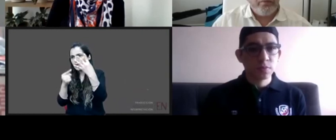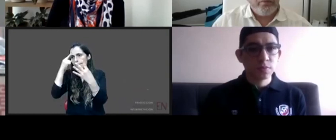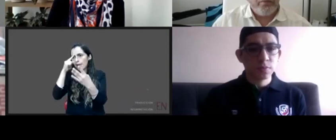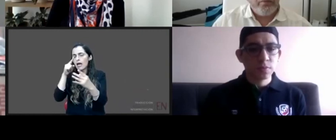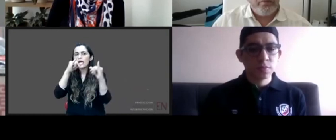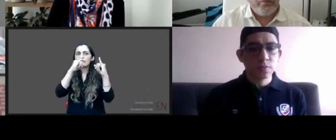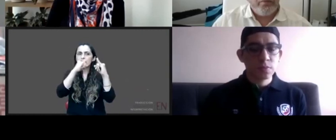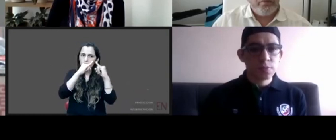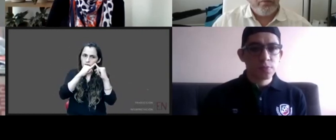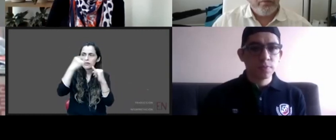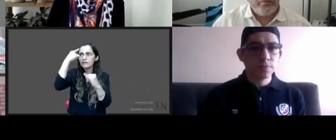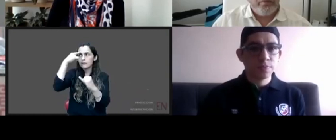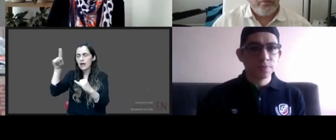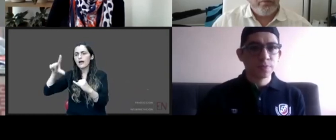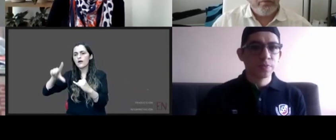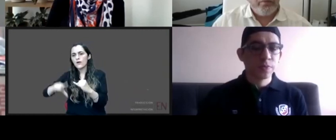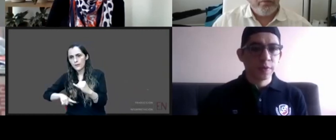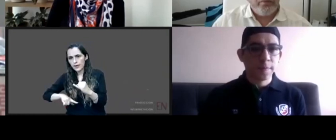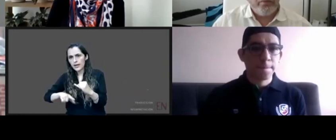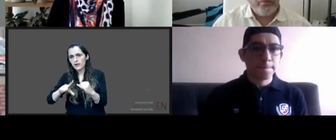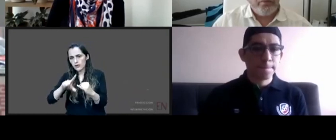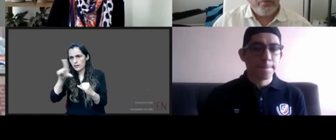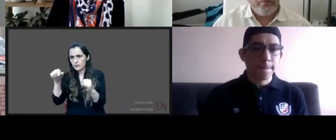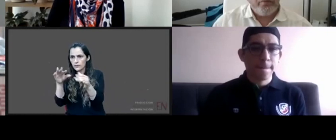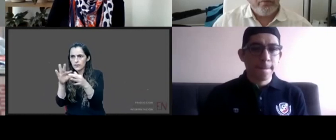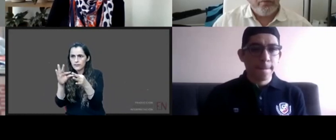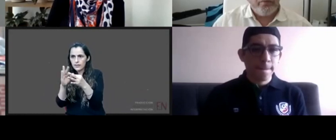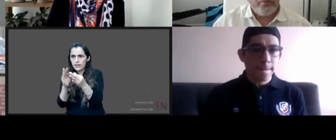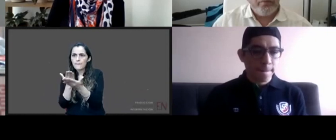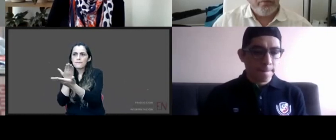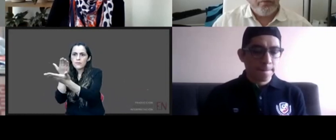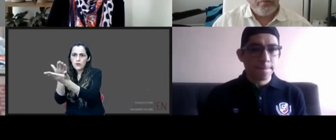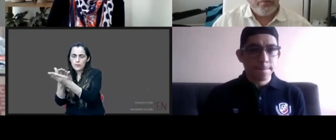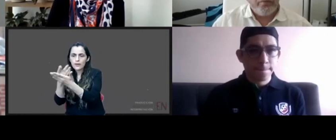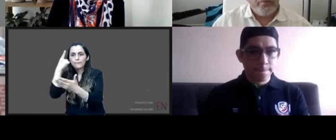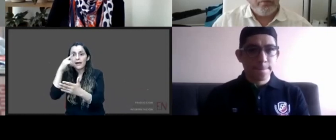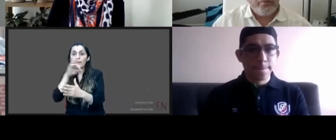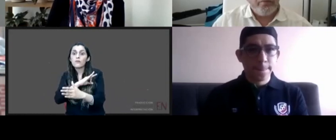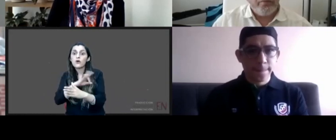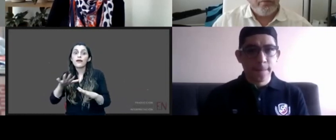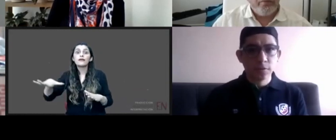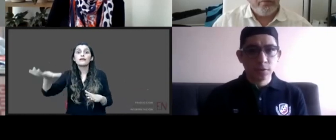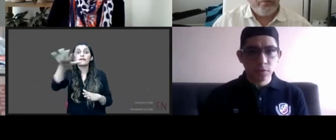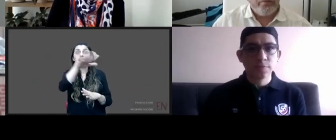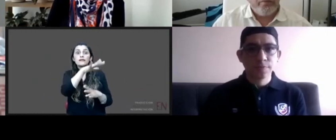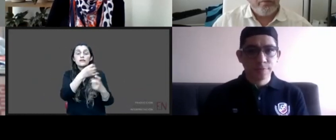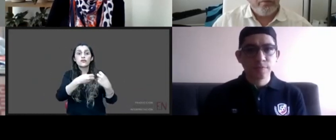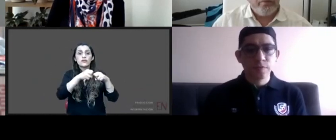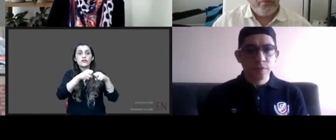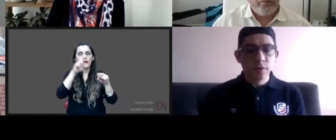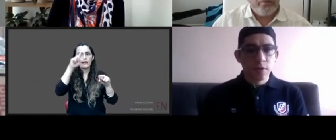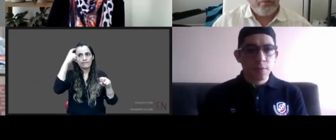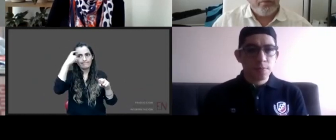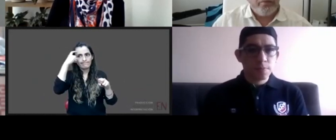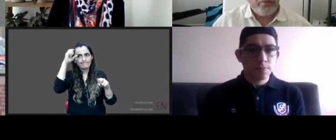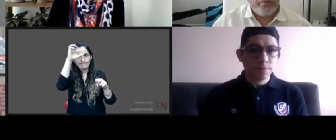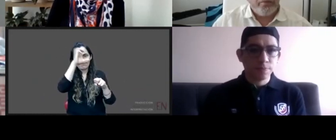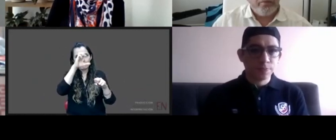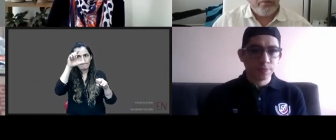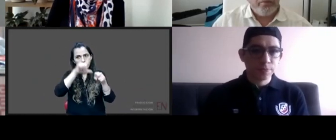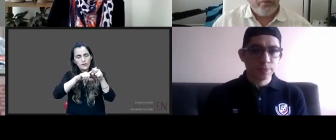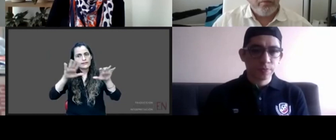acciones tanto públicas como de cambio cultural de la ciudadanía. Y entonces para eso vamos